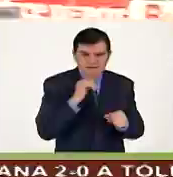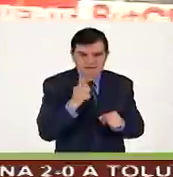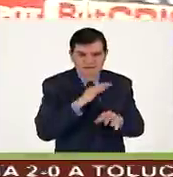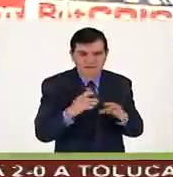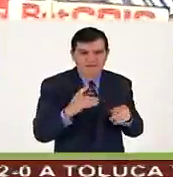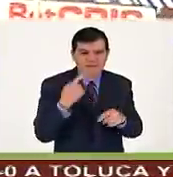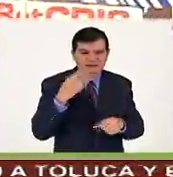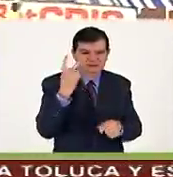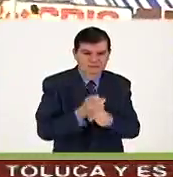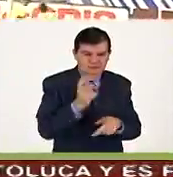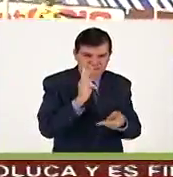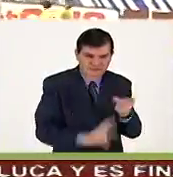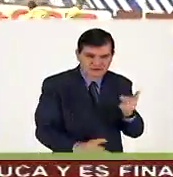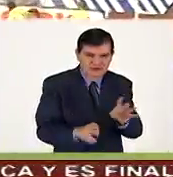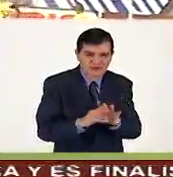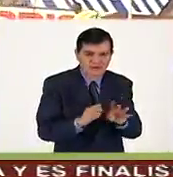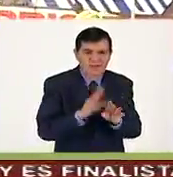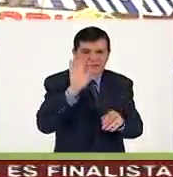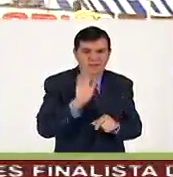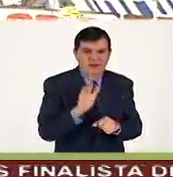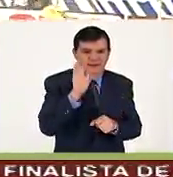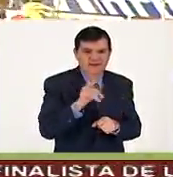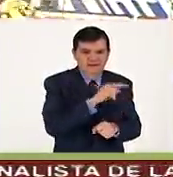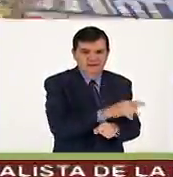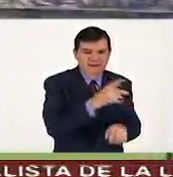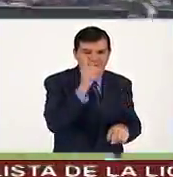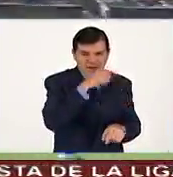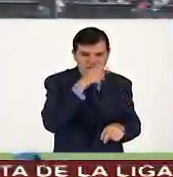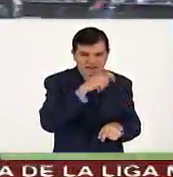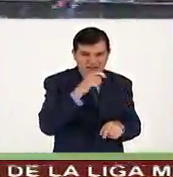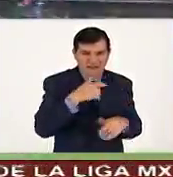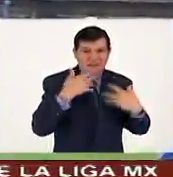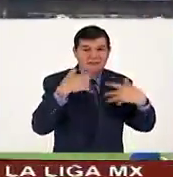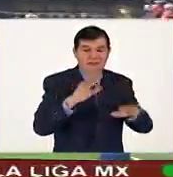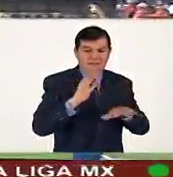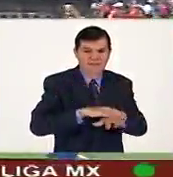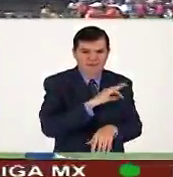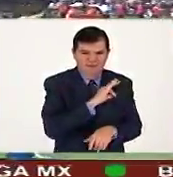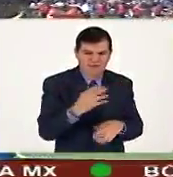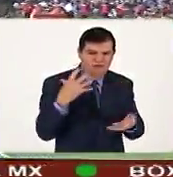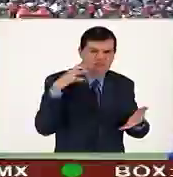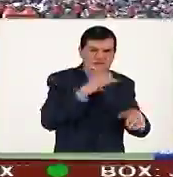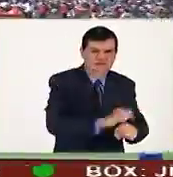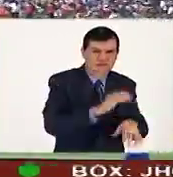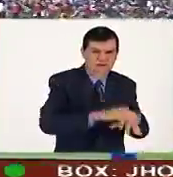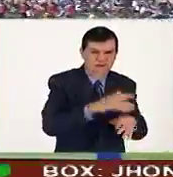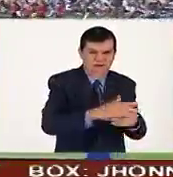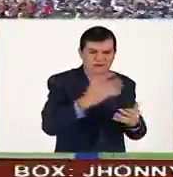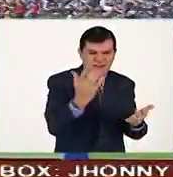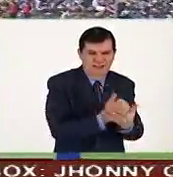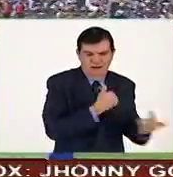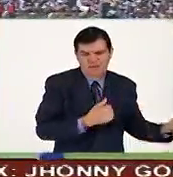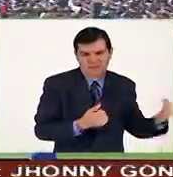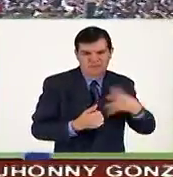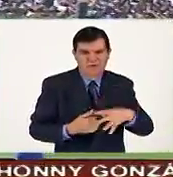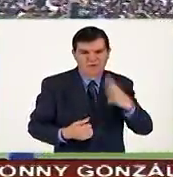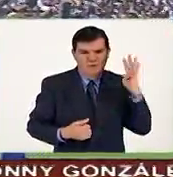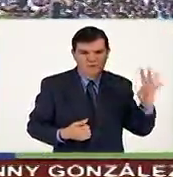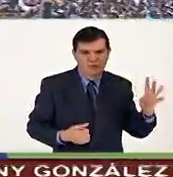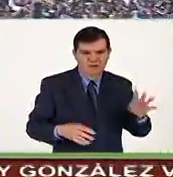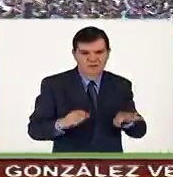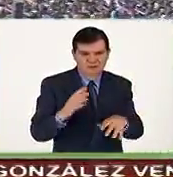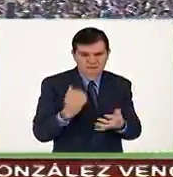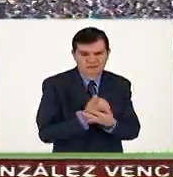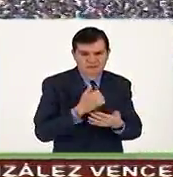absolutamente nada. Para la segunda mitad, todo indicaba que el equipo de las Águilas del América iba a poder conseguir esa gran hazaña de conseguir 4 goles y